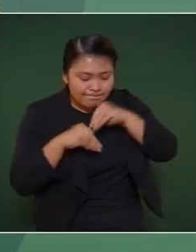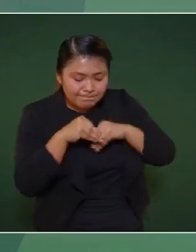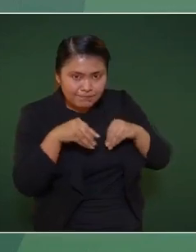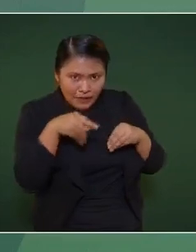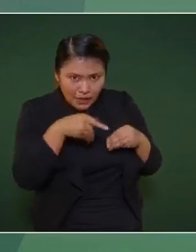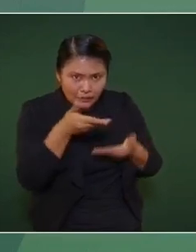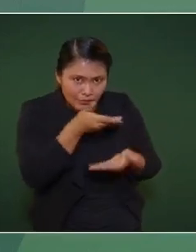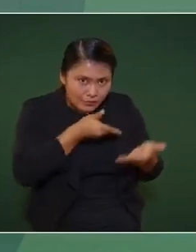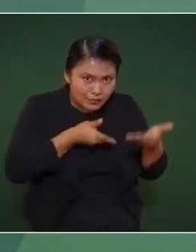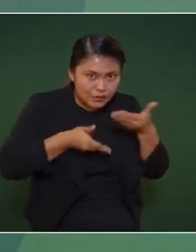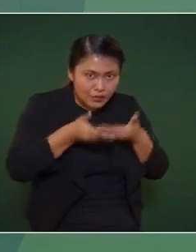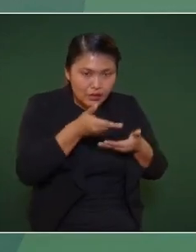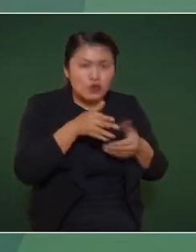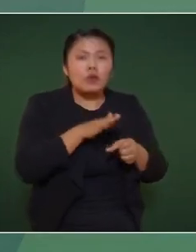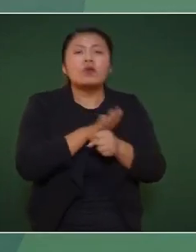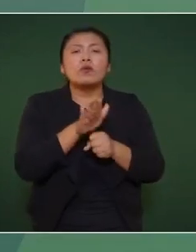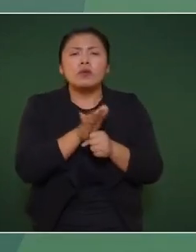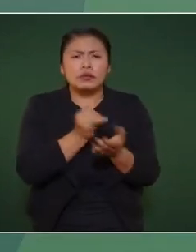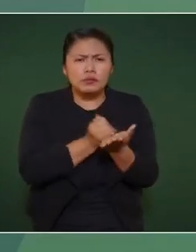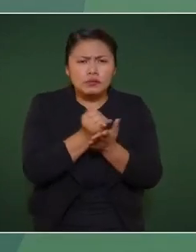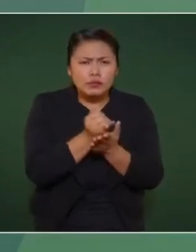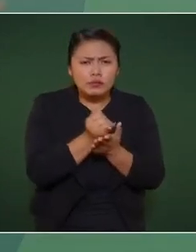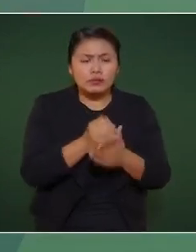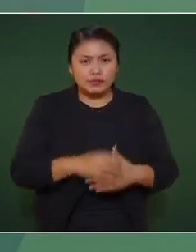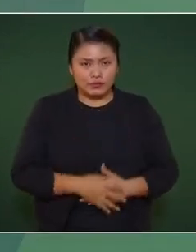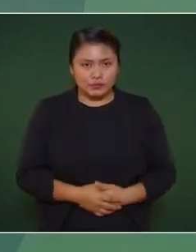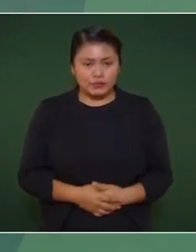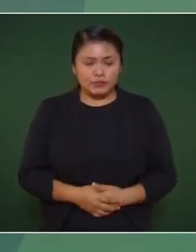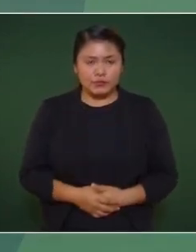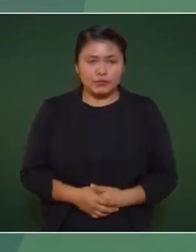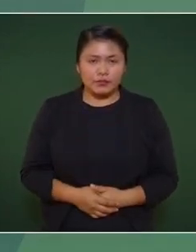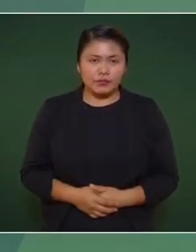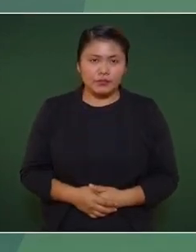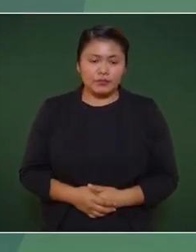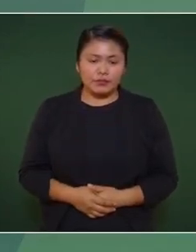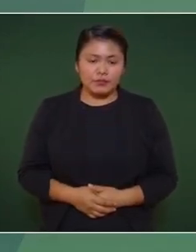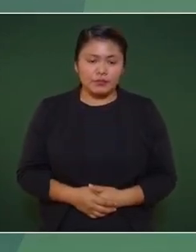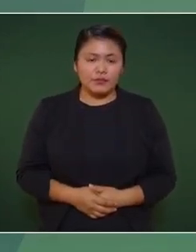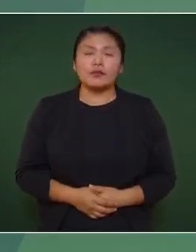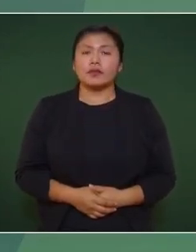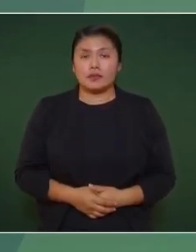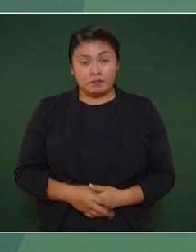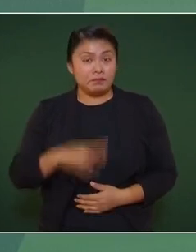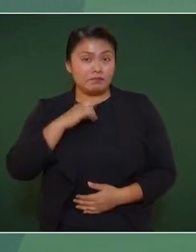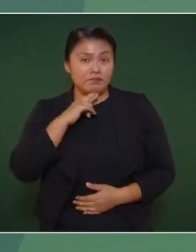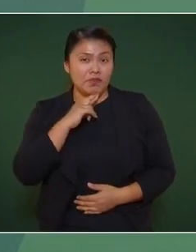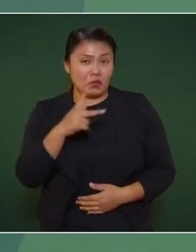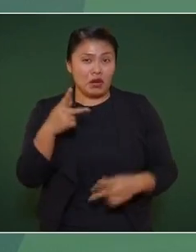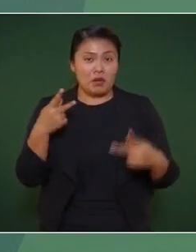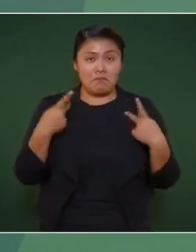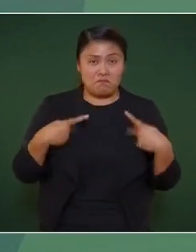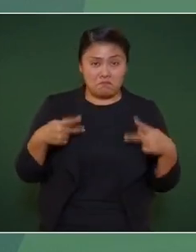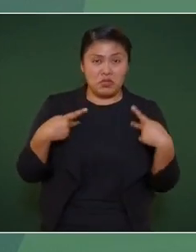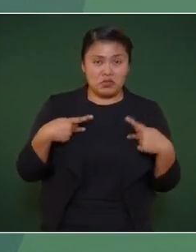fue que en vez de darle a los de arriba,